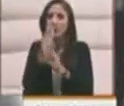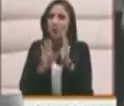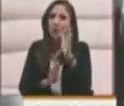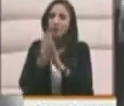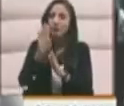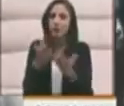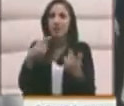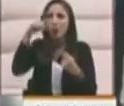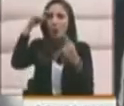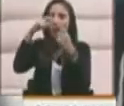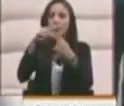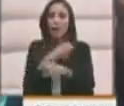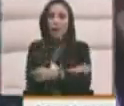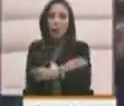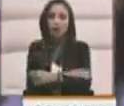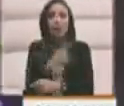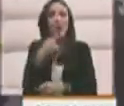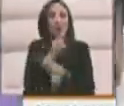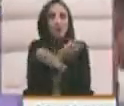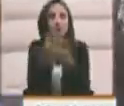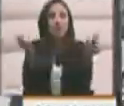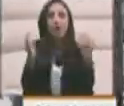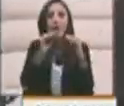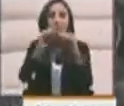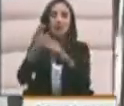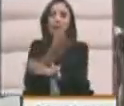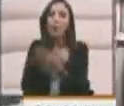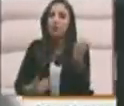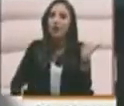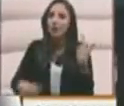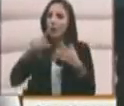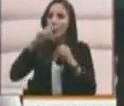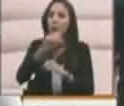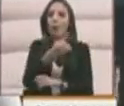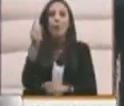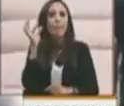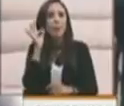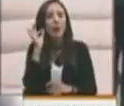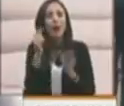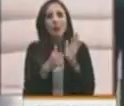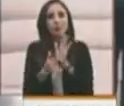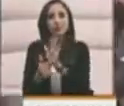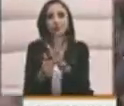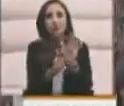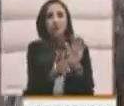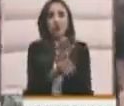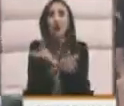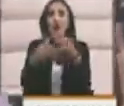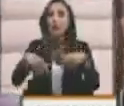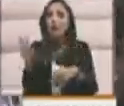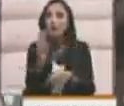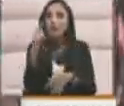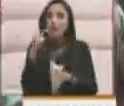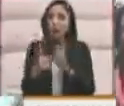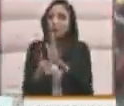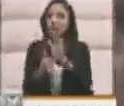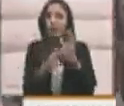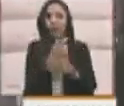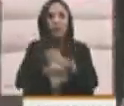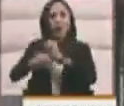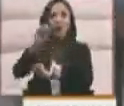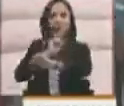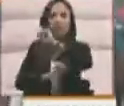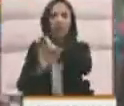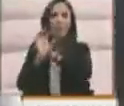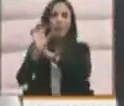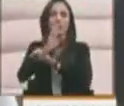Nicolás Maduro que aquí están nuestras mujeres, nuestros guerreros, todo este pueblo venezolano, que vamos a salir a defender la patria de